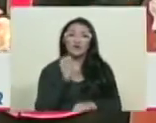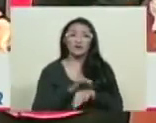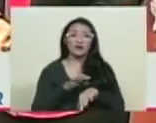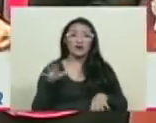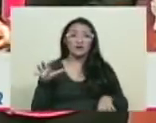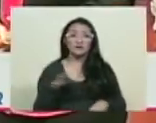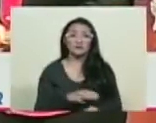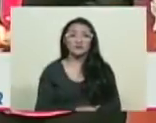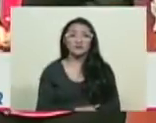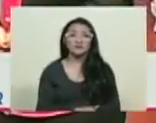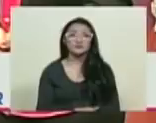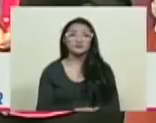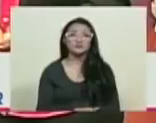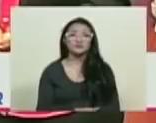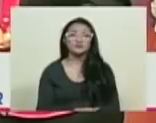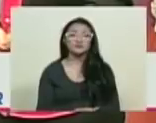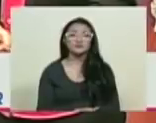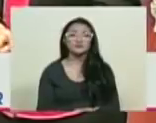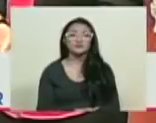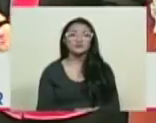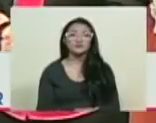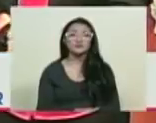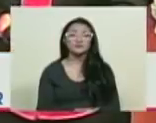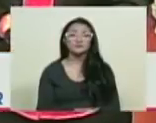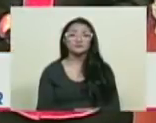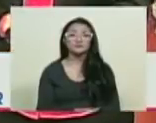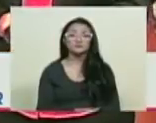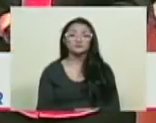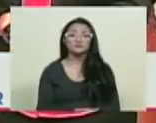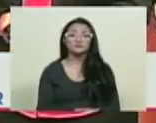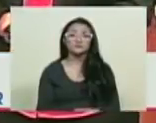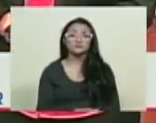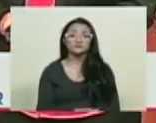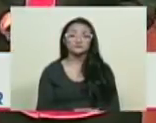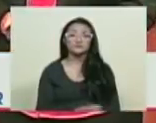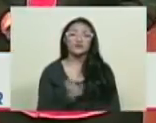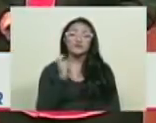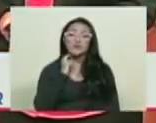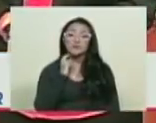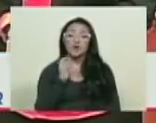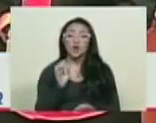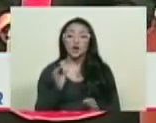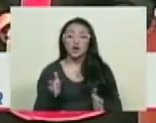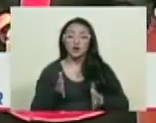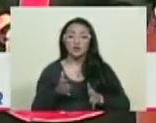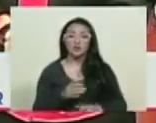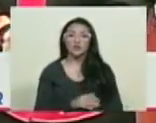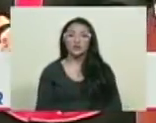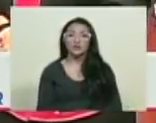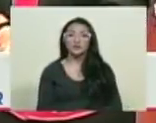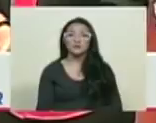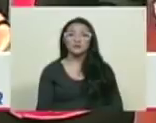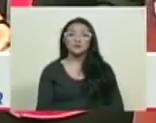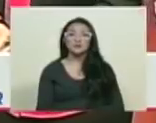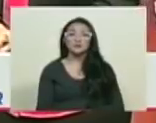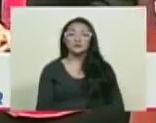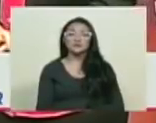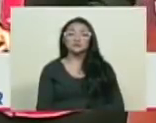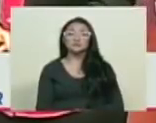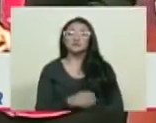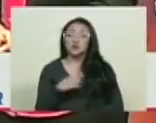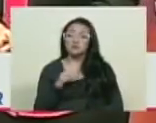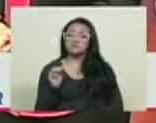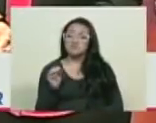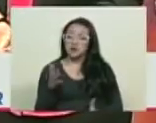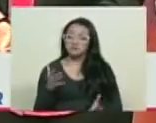gente aquí sangrante mira la garra que ir a yugular vampiro el vampiro de ano y yo lo convoqué y le di la mano